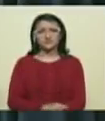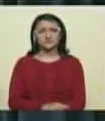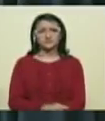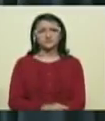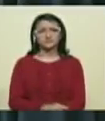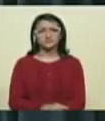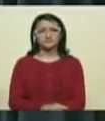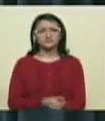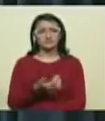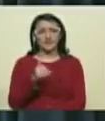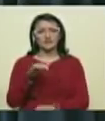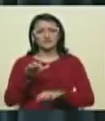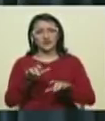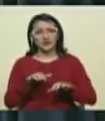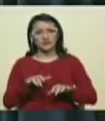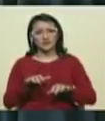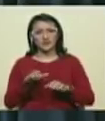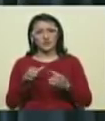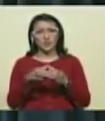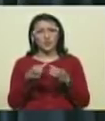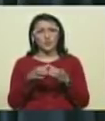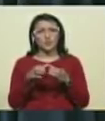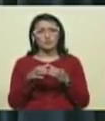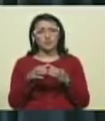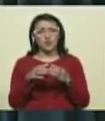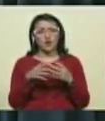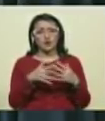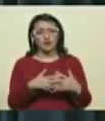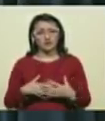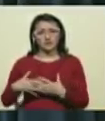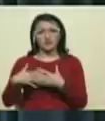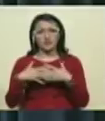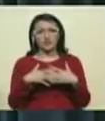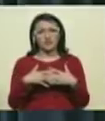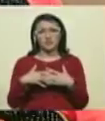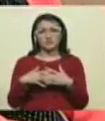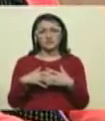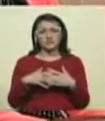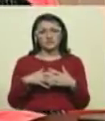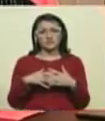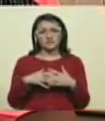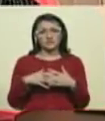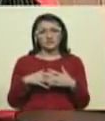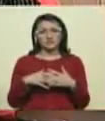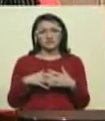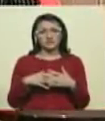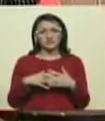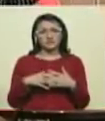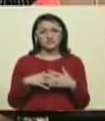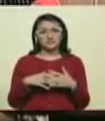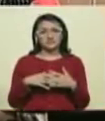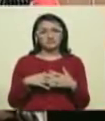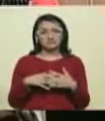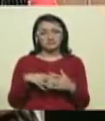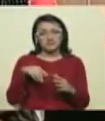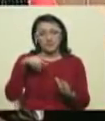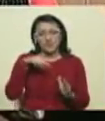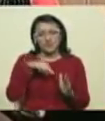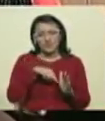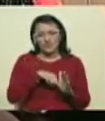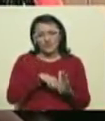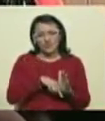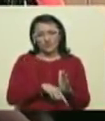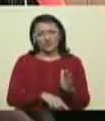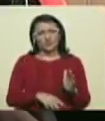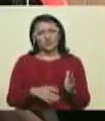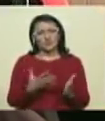ha habido secretarios generales de la Organización de Estados Americanos profundamente arrastrados profundamente reptantes